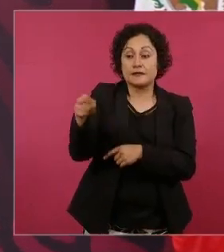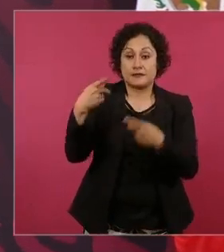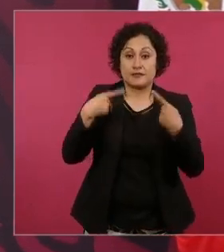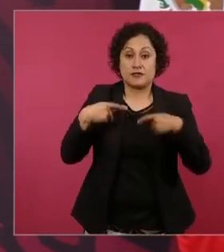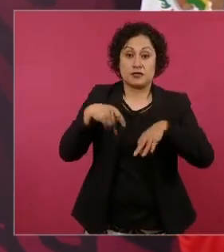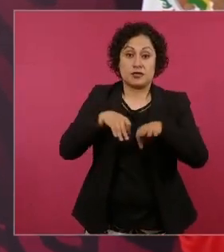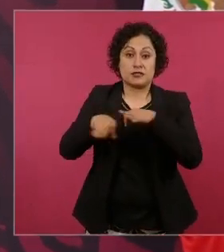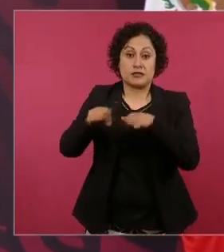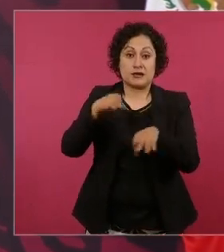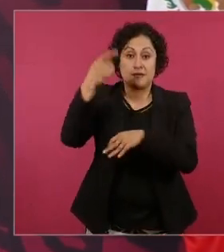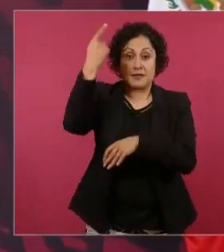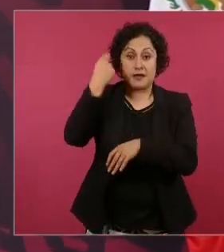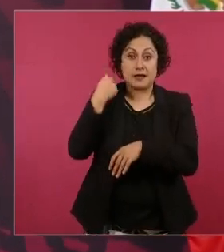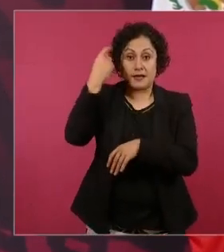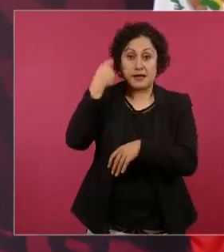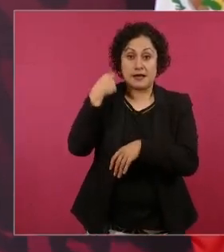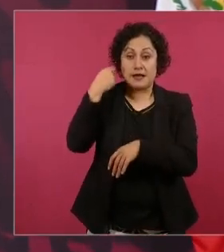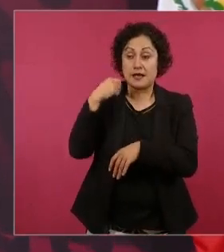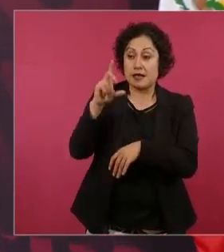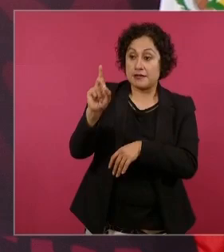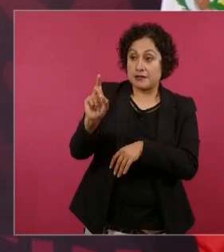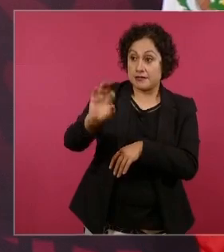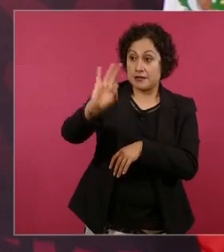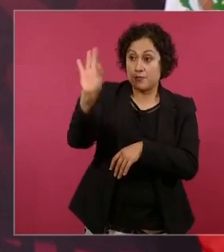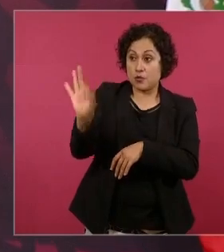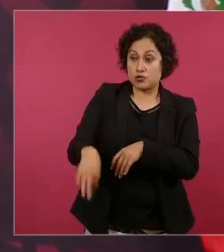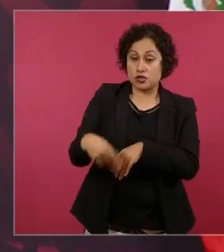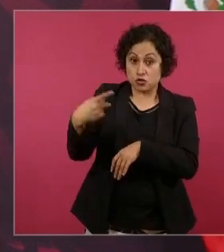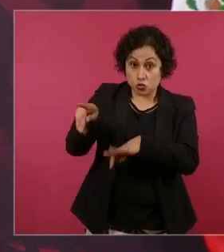el 30% de su sueldo.